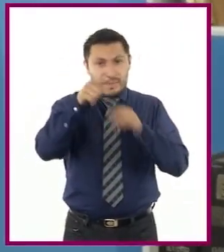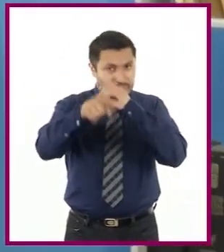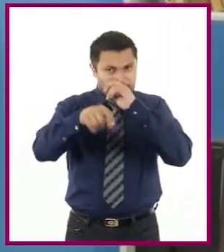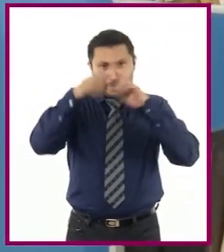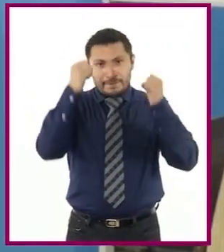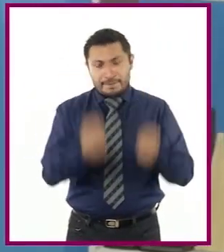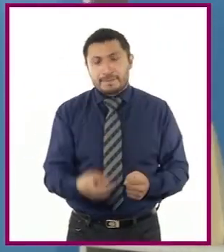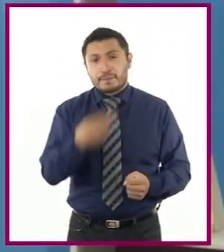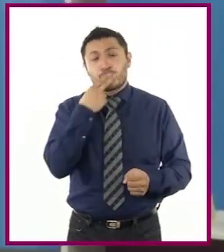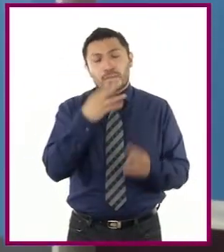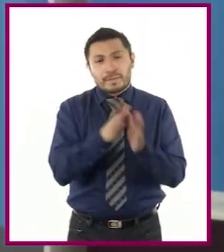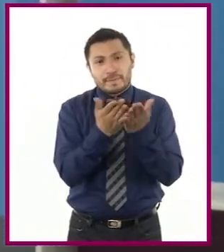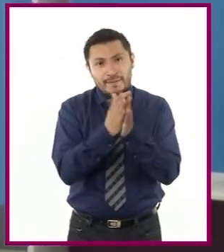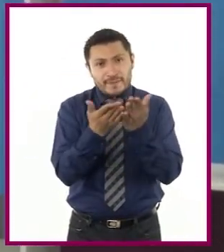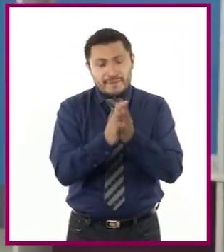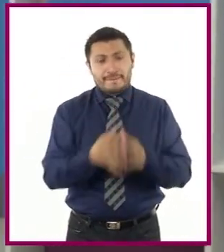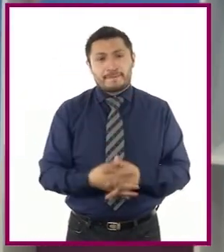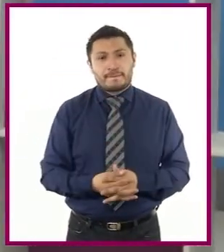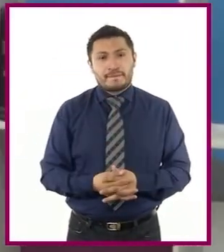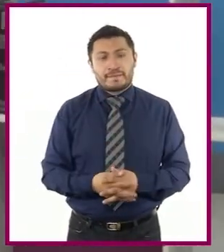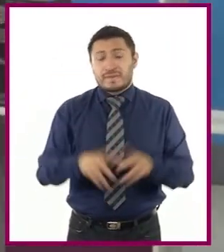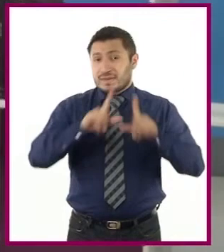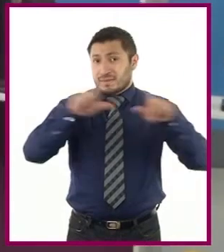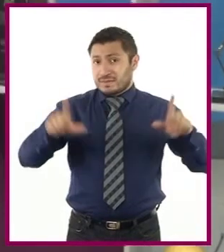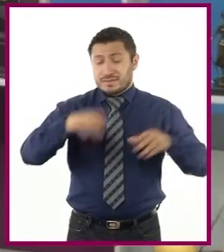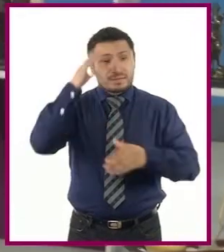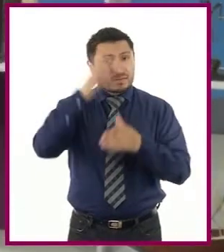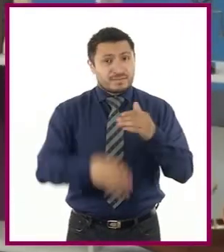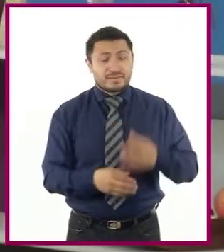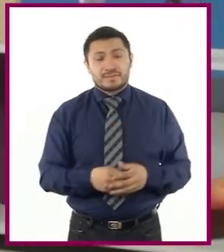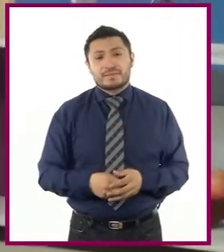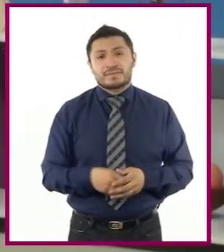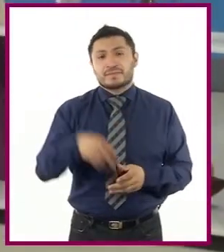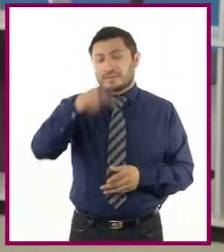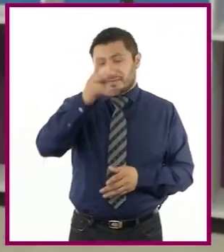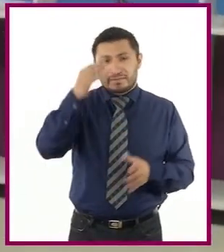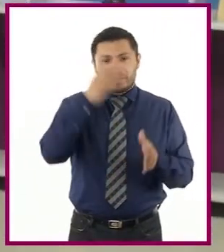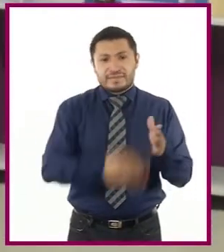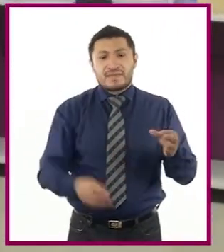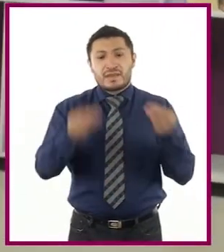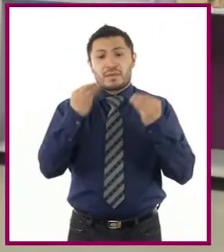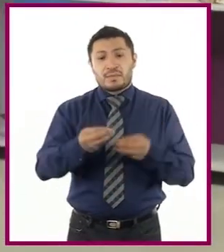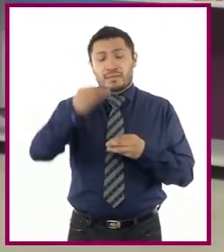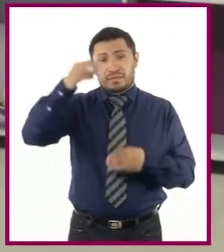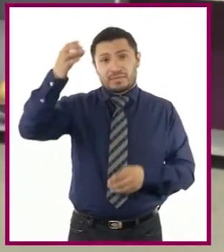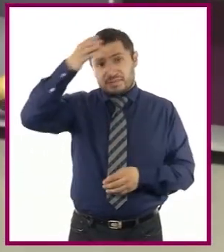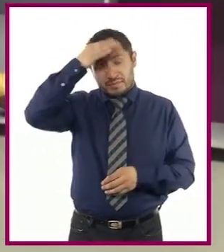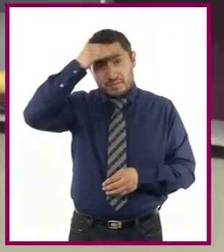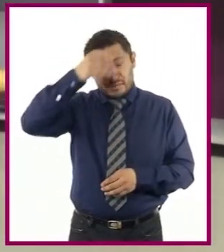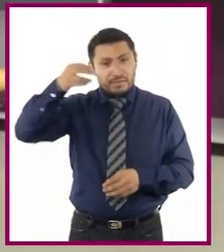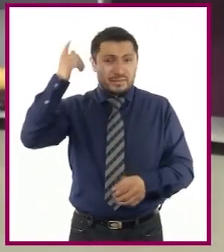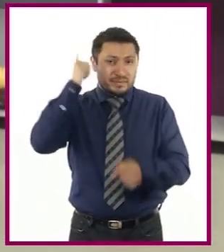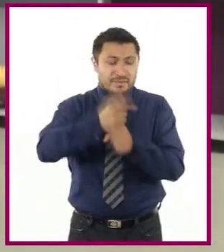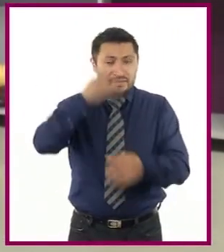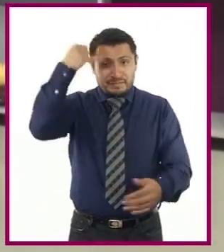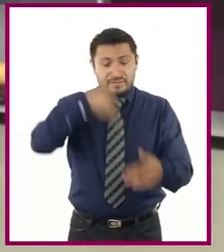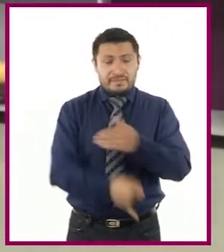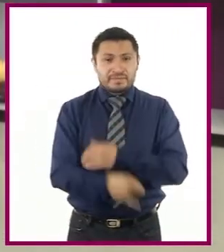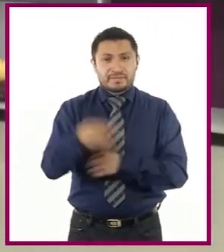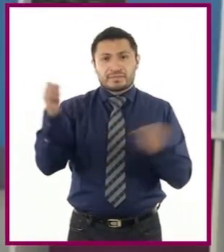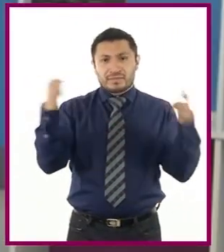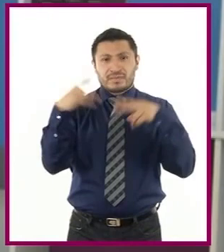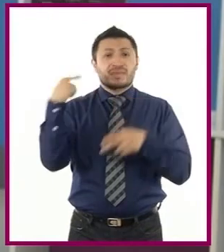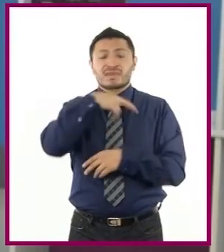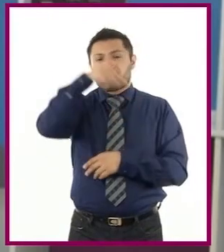en apoyarse en su libro de texto. Listo, terminamos, pero aún nos queda mucho por explorar y descubrir. Así que nos